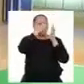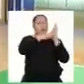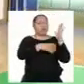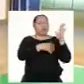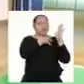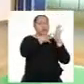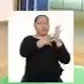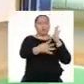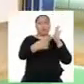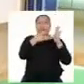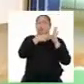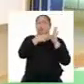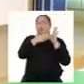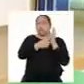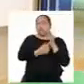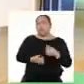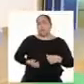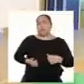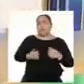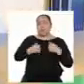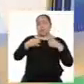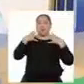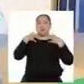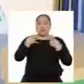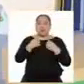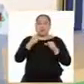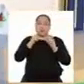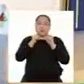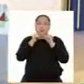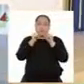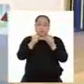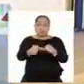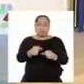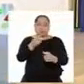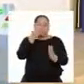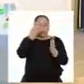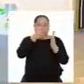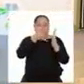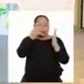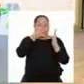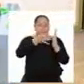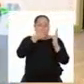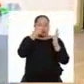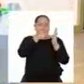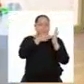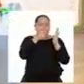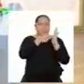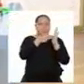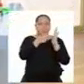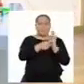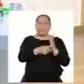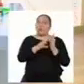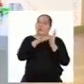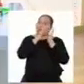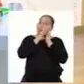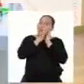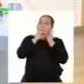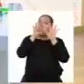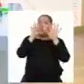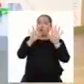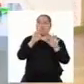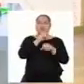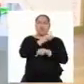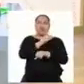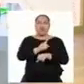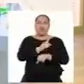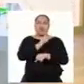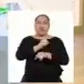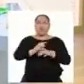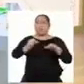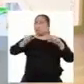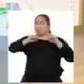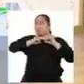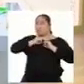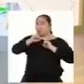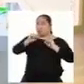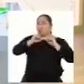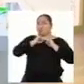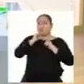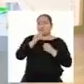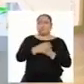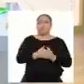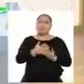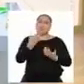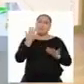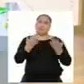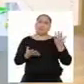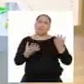horario con hábitos de vida saludable Y lo he estado siguiendo al pie de la letra Duermo mis 8 horas Hago ejercicios